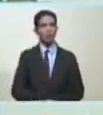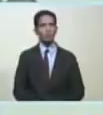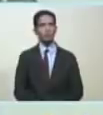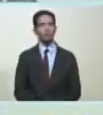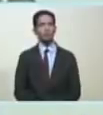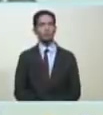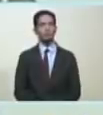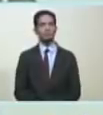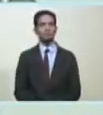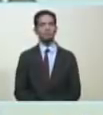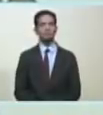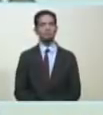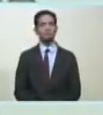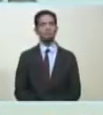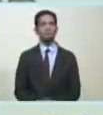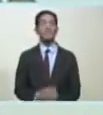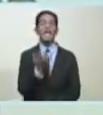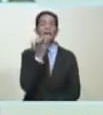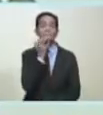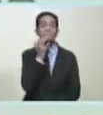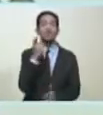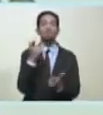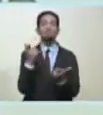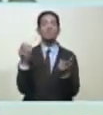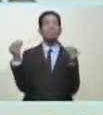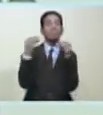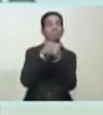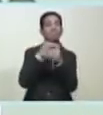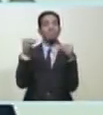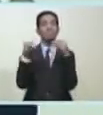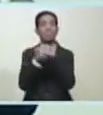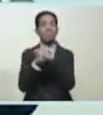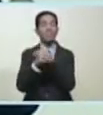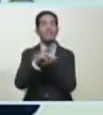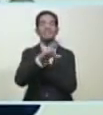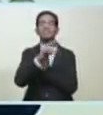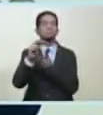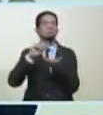Tener diferencias y hacer críticas, por muy duras que sean, no quiere decir irrespeto.